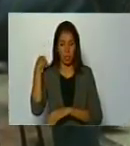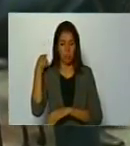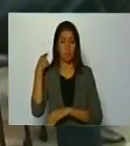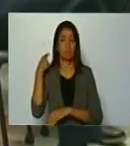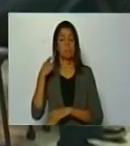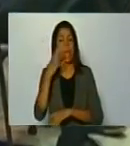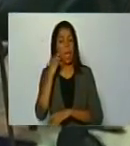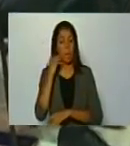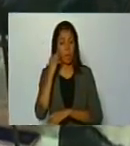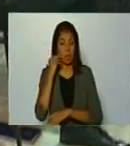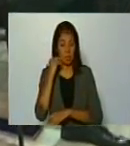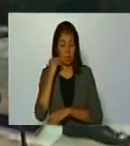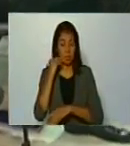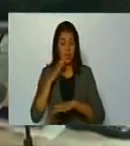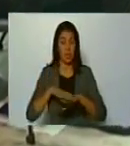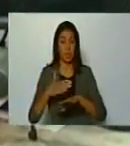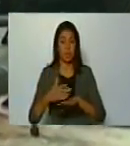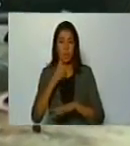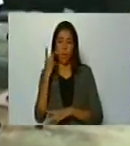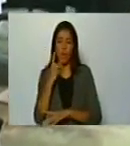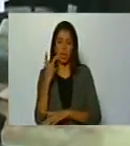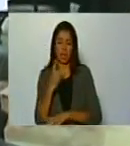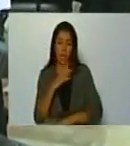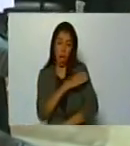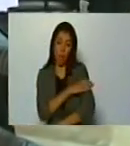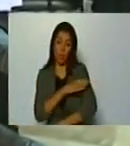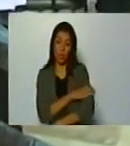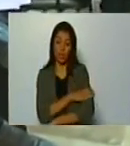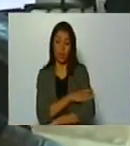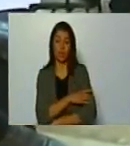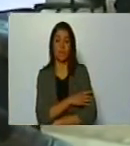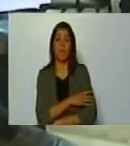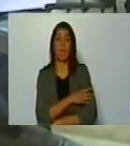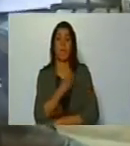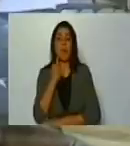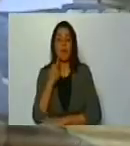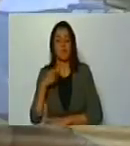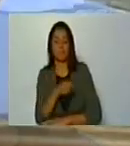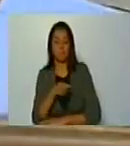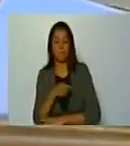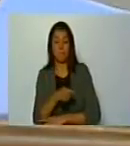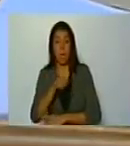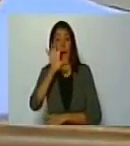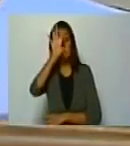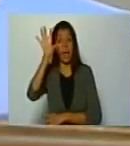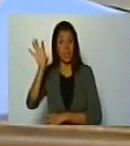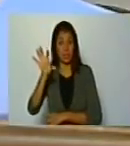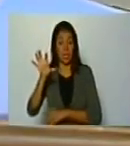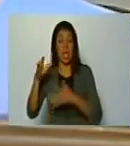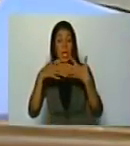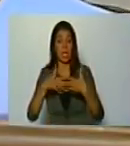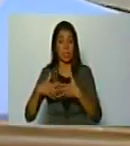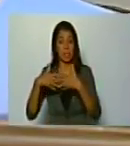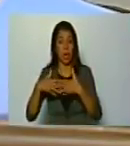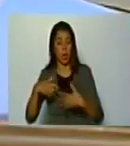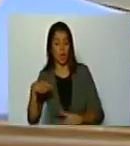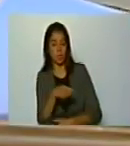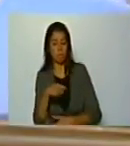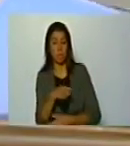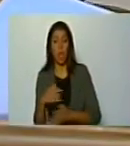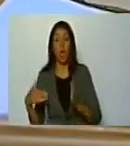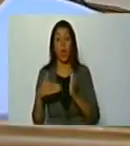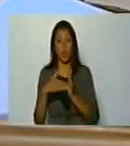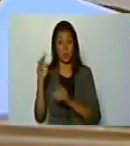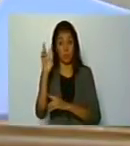recientes por conducto de la política de agresión sistemática desarrollada desde el Imperio estadounidense contra nuestra